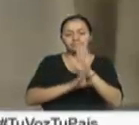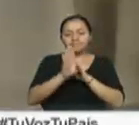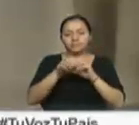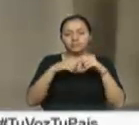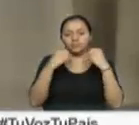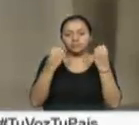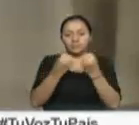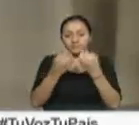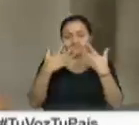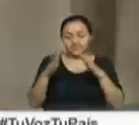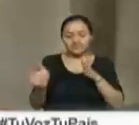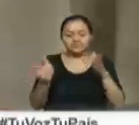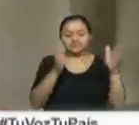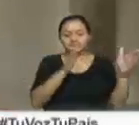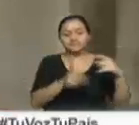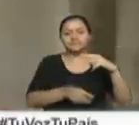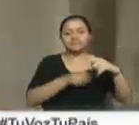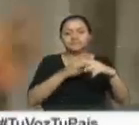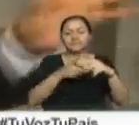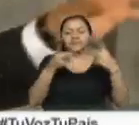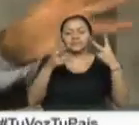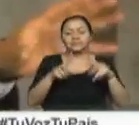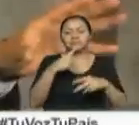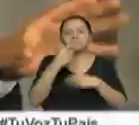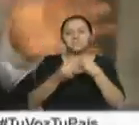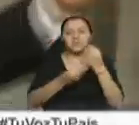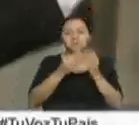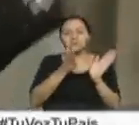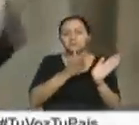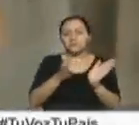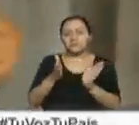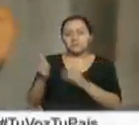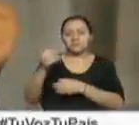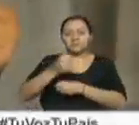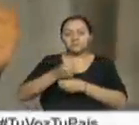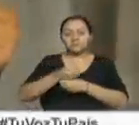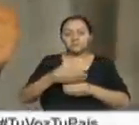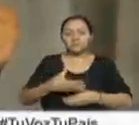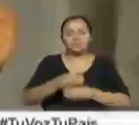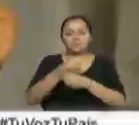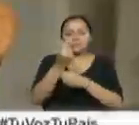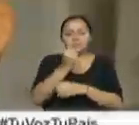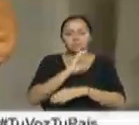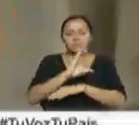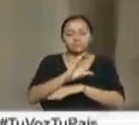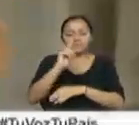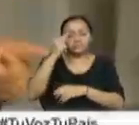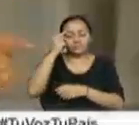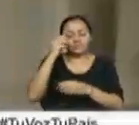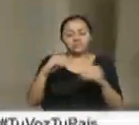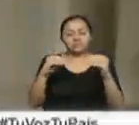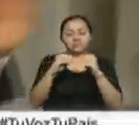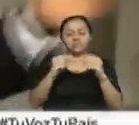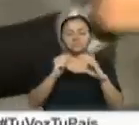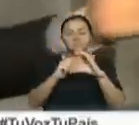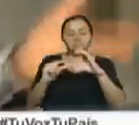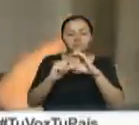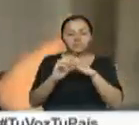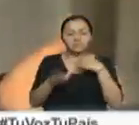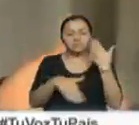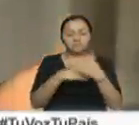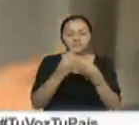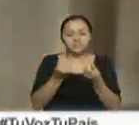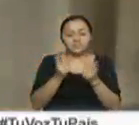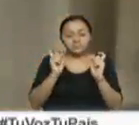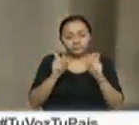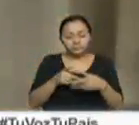social. Y además, pues, también tuvimos todas estas medidas, es recuperar recursos para el país, pero también redistribuir recursos. Y el